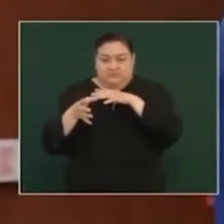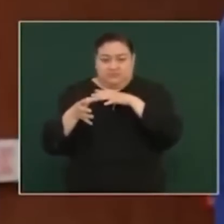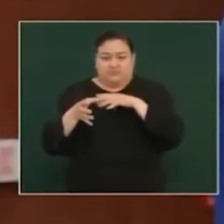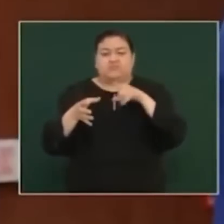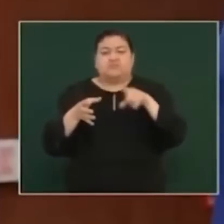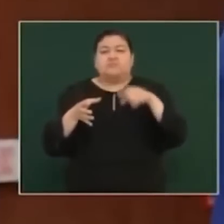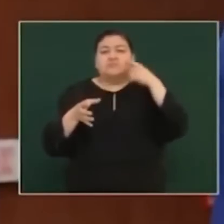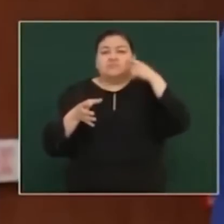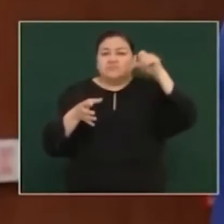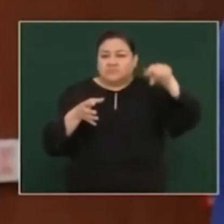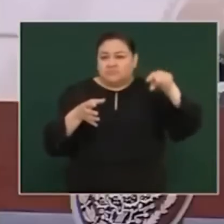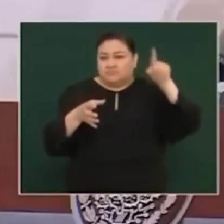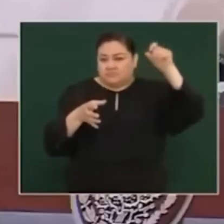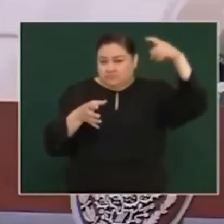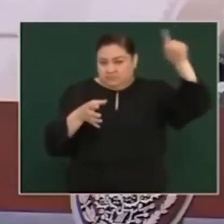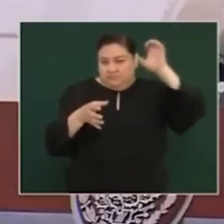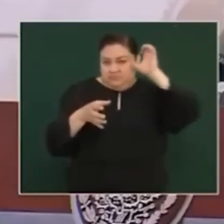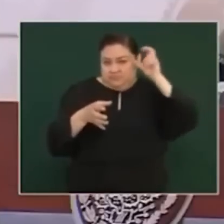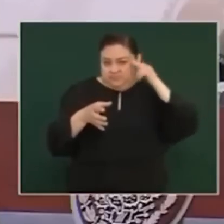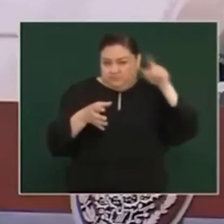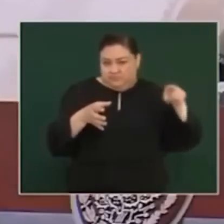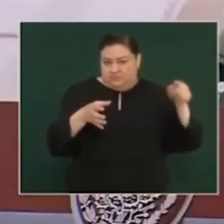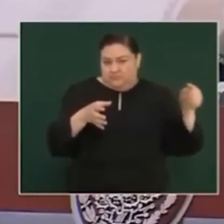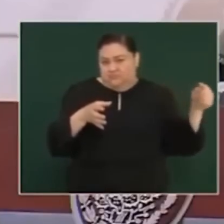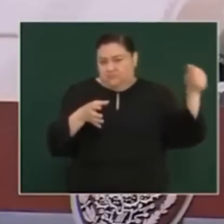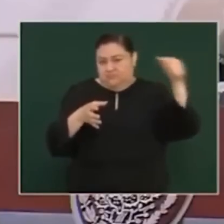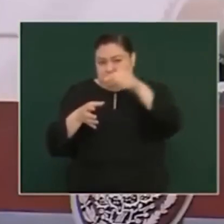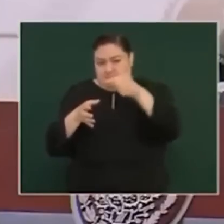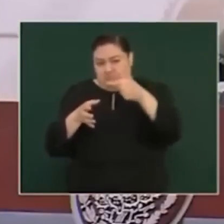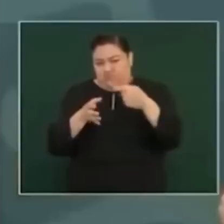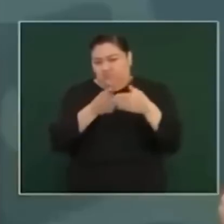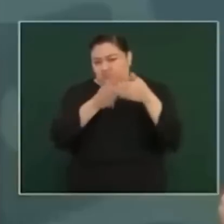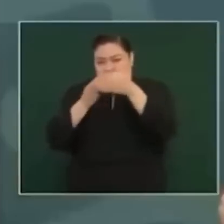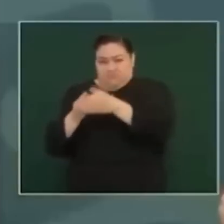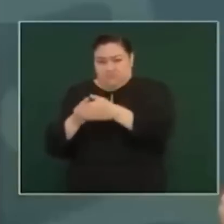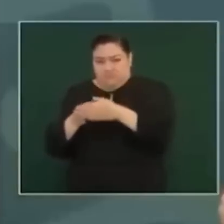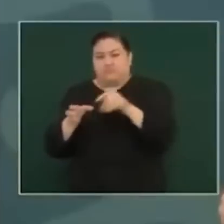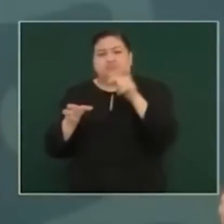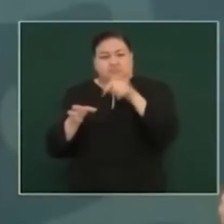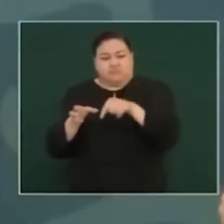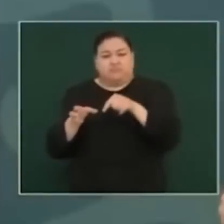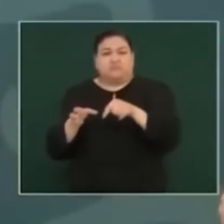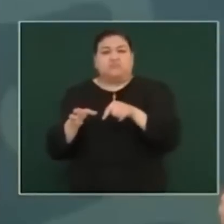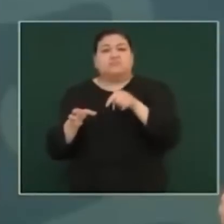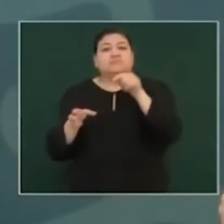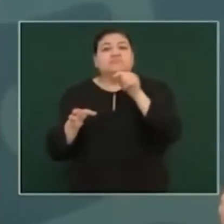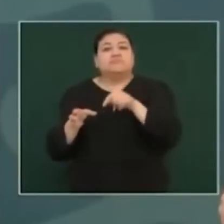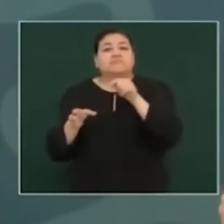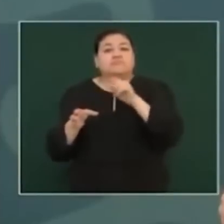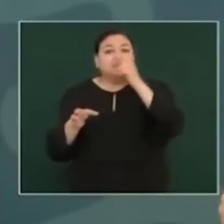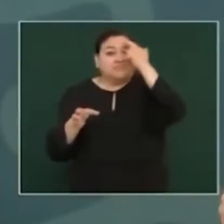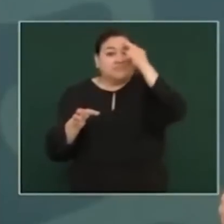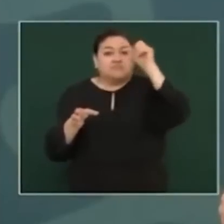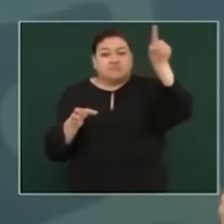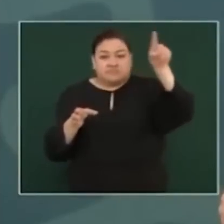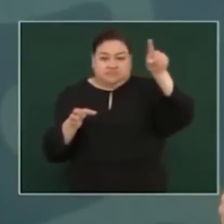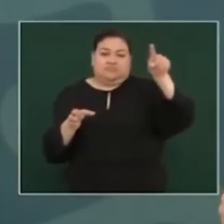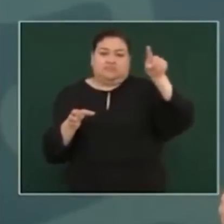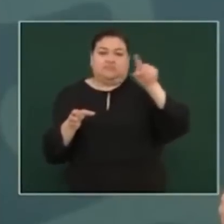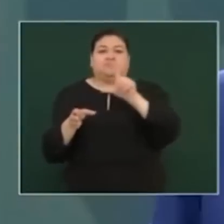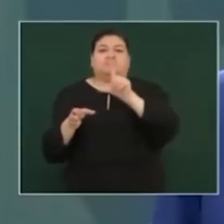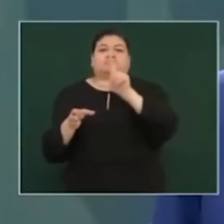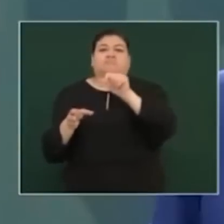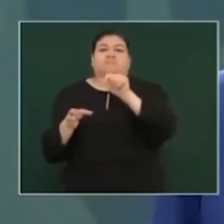llegó de un puerto de China, un contenedor, a el puerto de Lázaro Cárdenas,